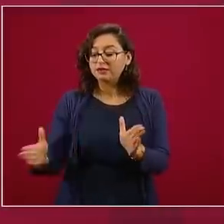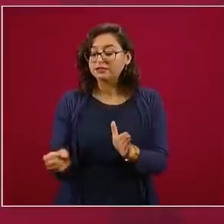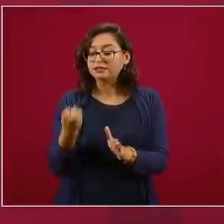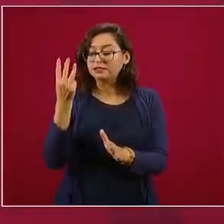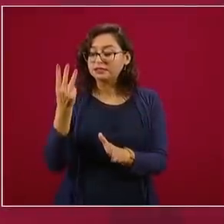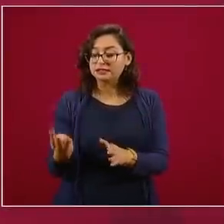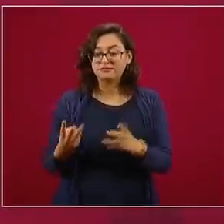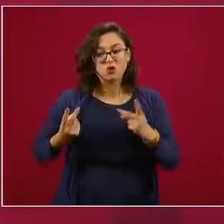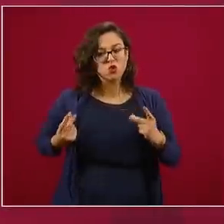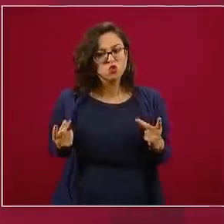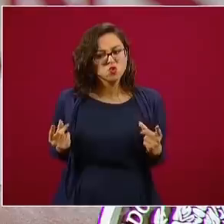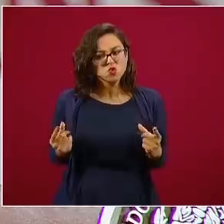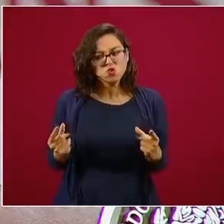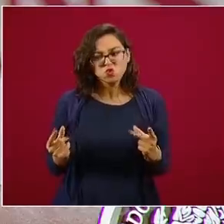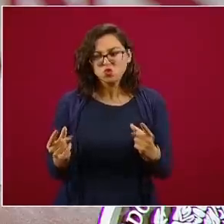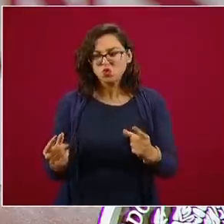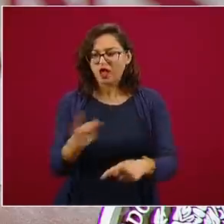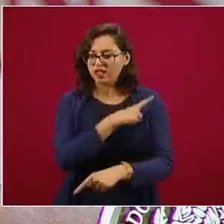es velocidad.